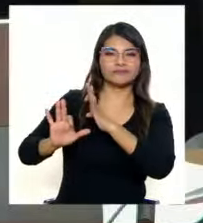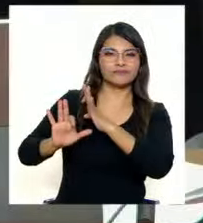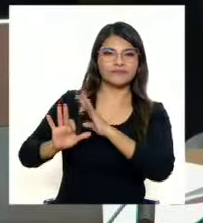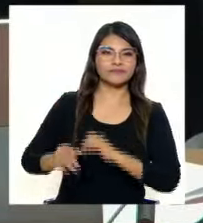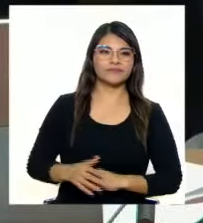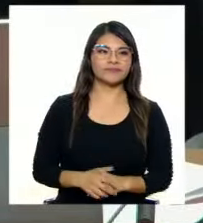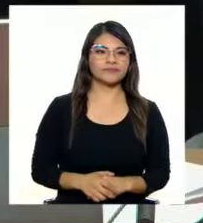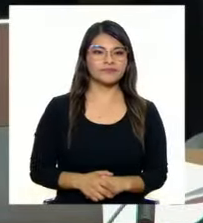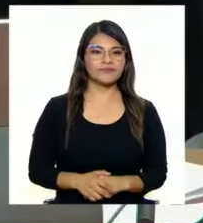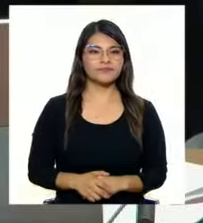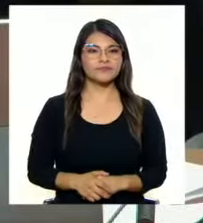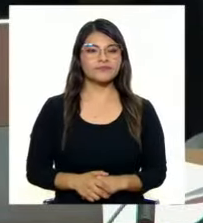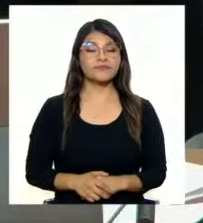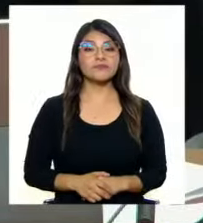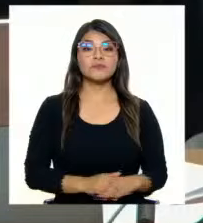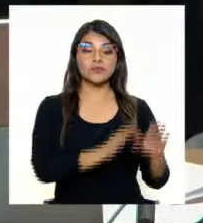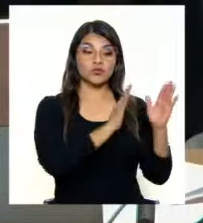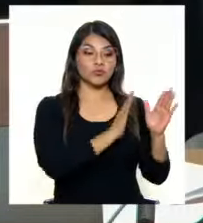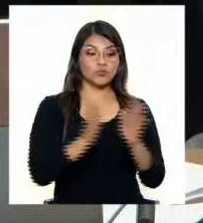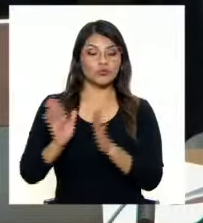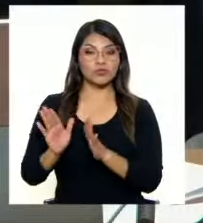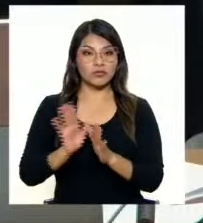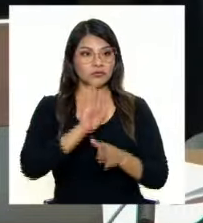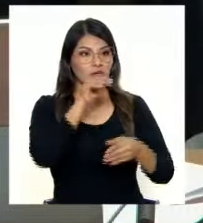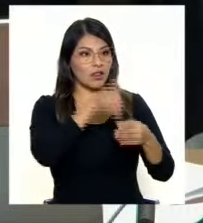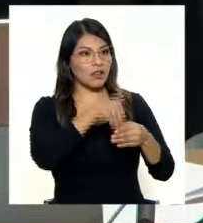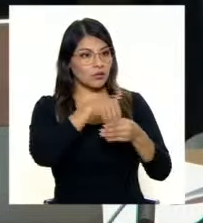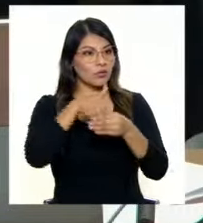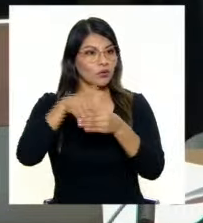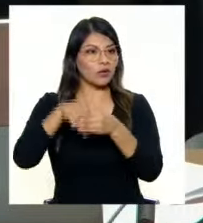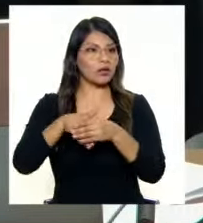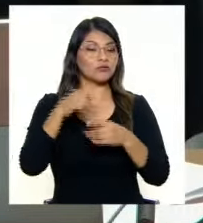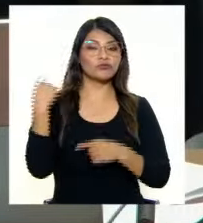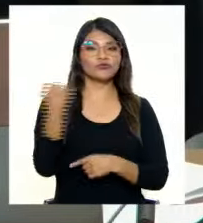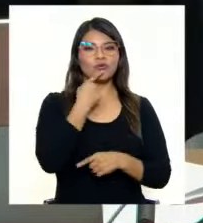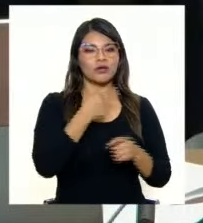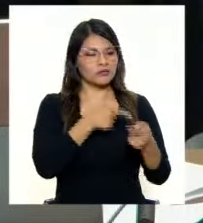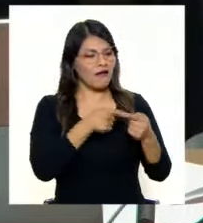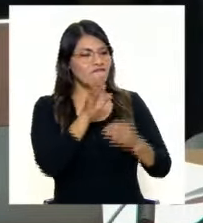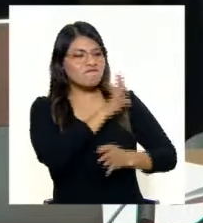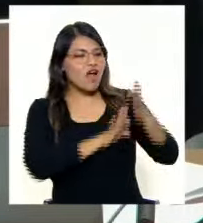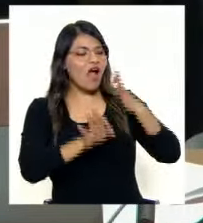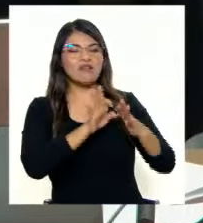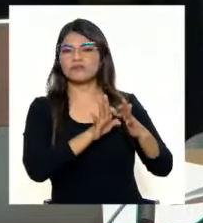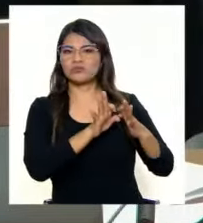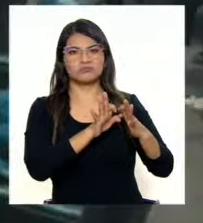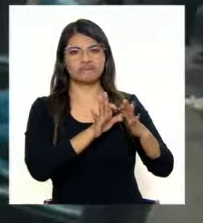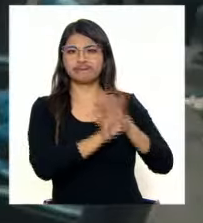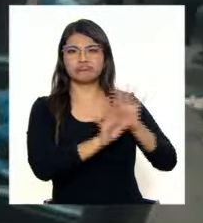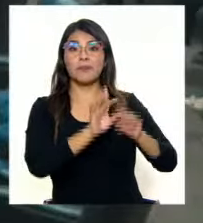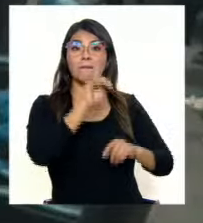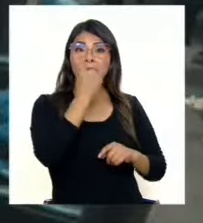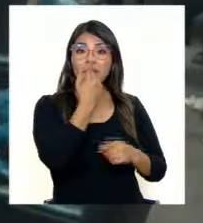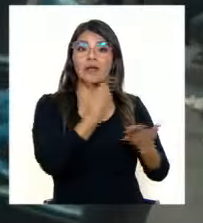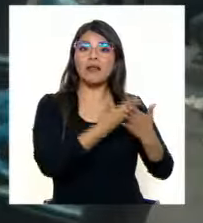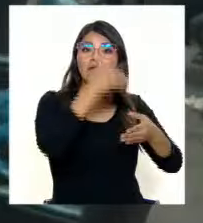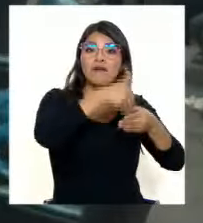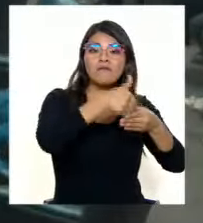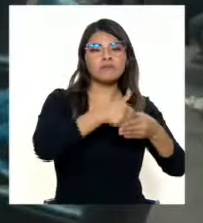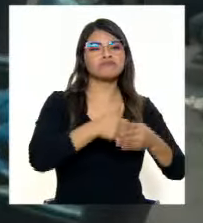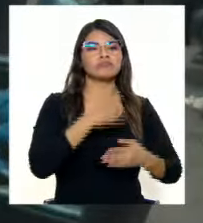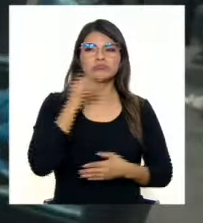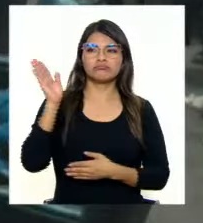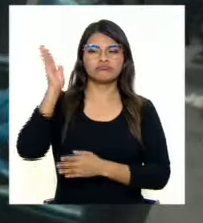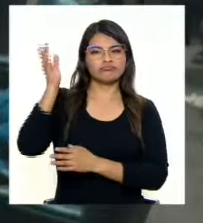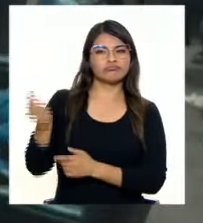Venezuela este proceso electoral nació fraudulento señores desde el primer día fuerte y